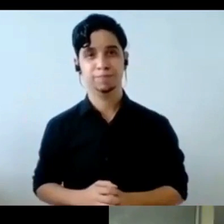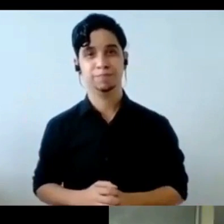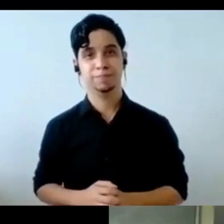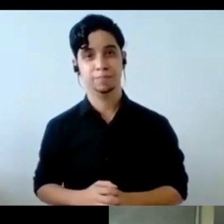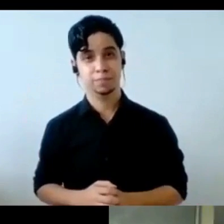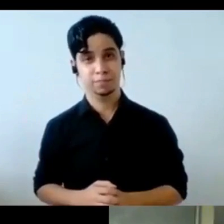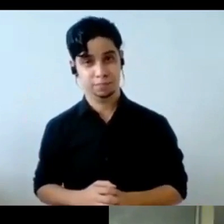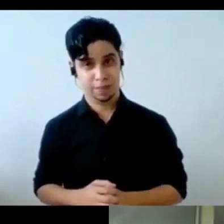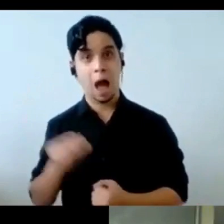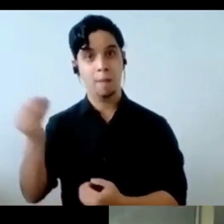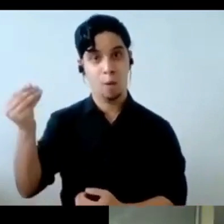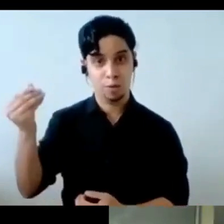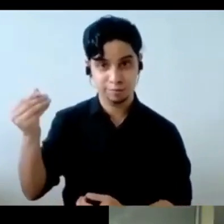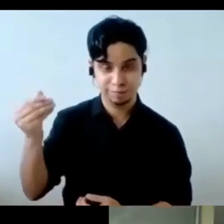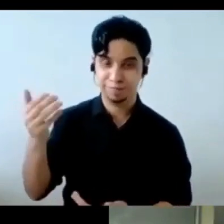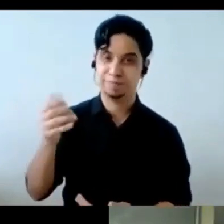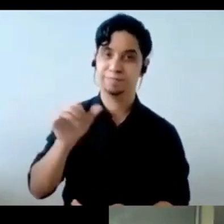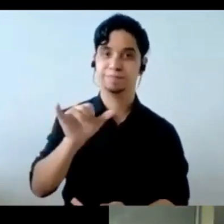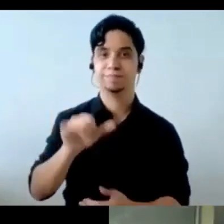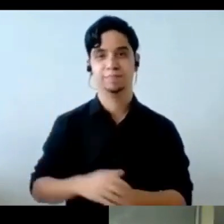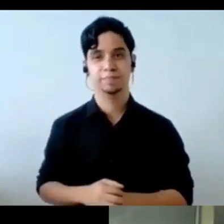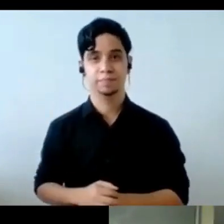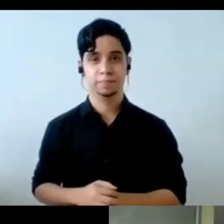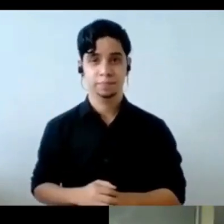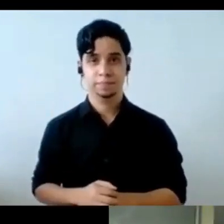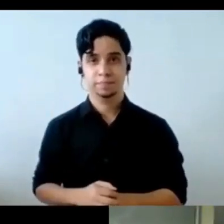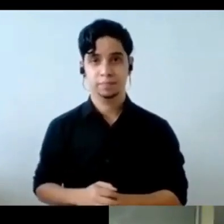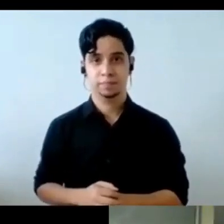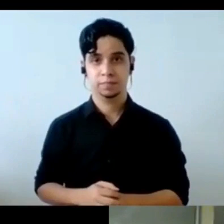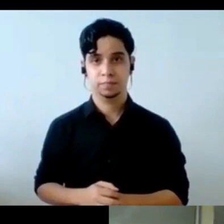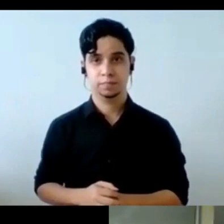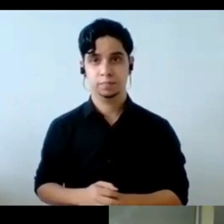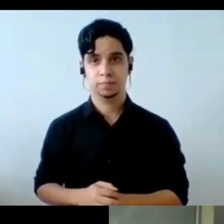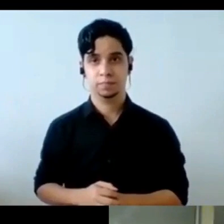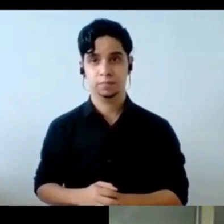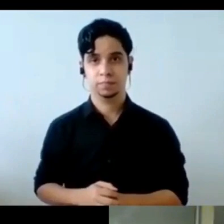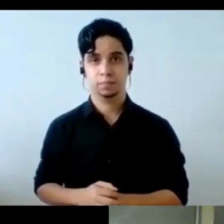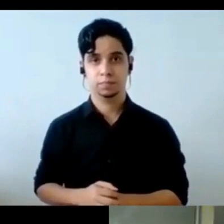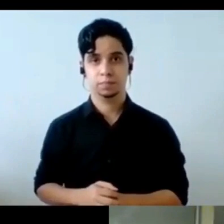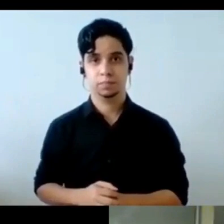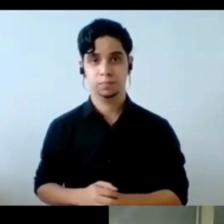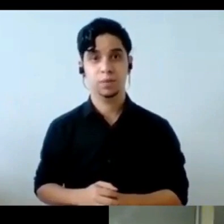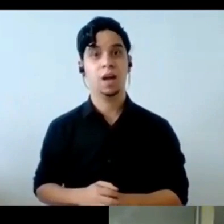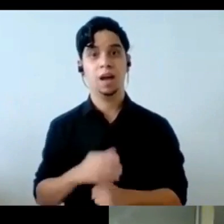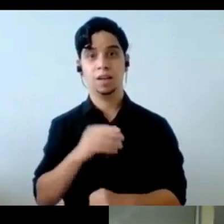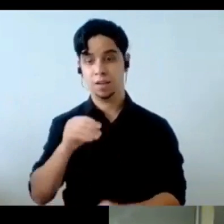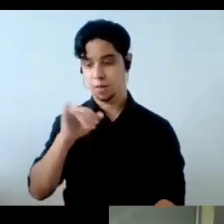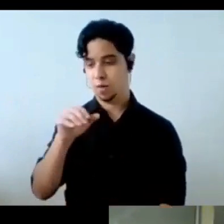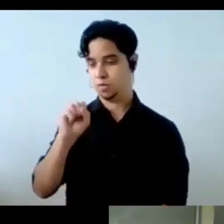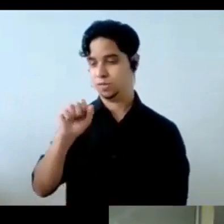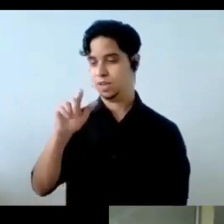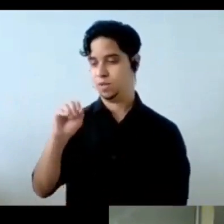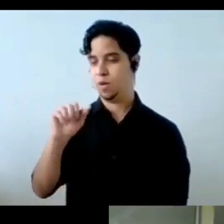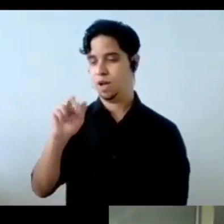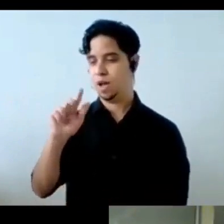Esperemos. El money. Ay, business. Bueno, y falta Joselo. W. Y Joselo Arroyo por acá saludándoles